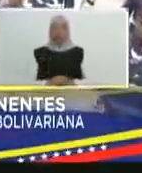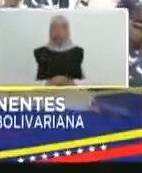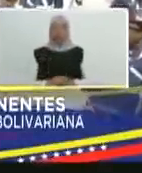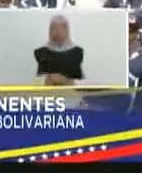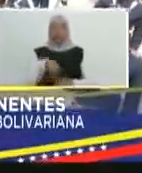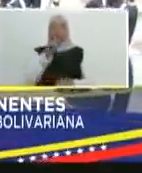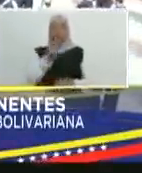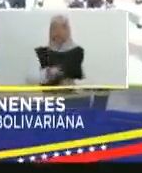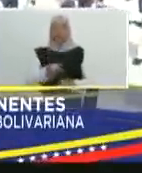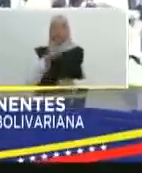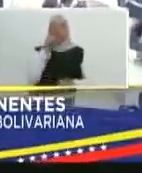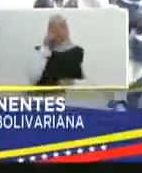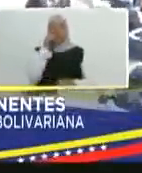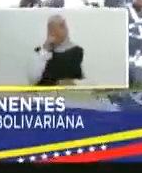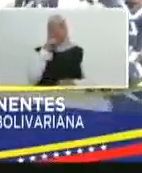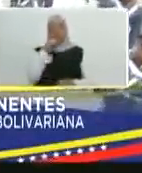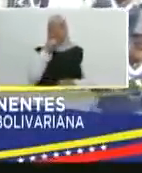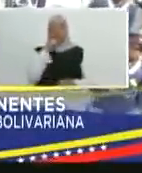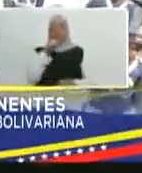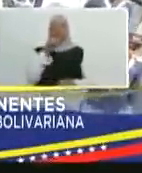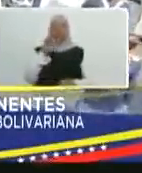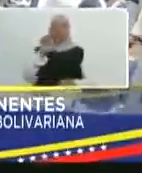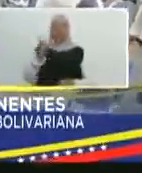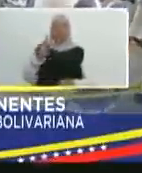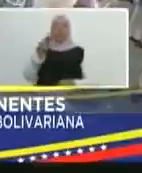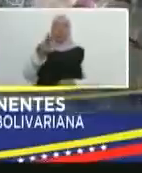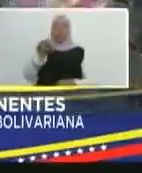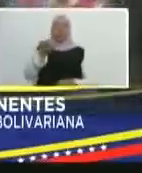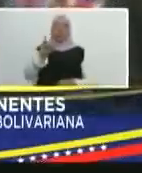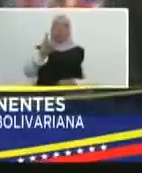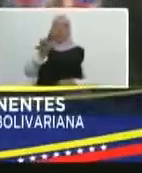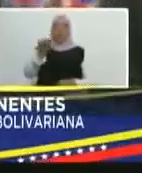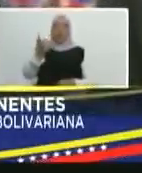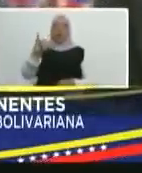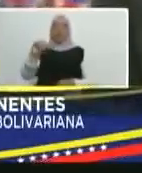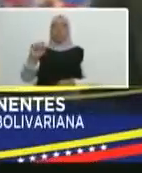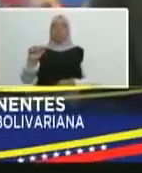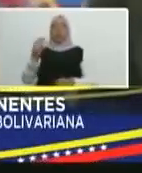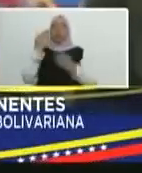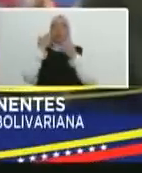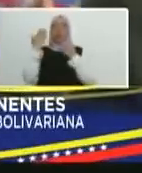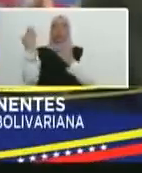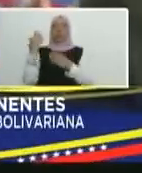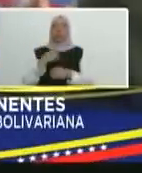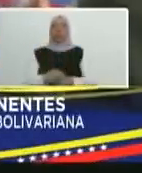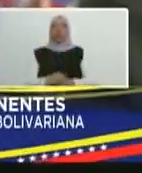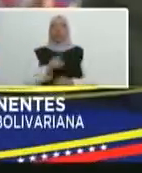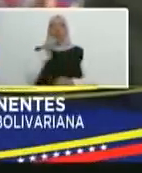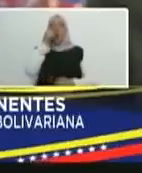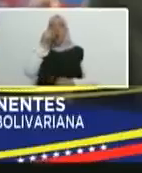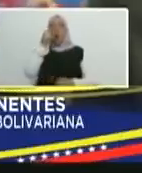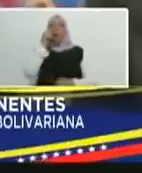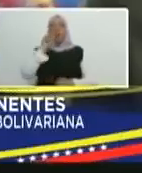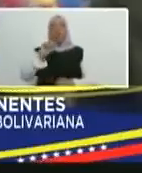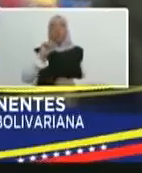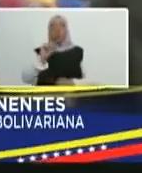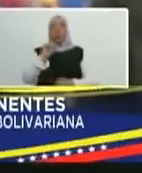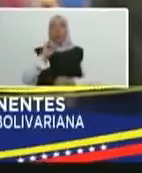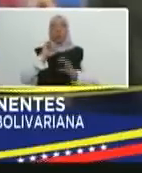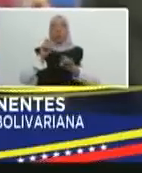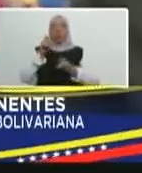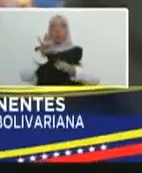Almirante Hasher Rab Abdel Javín Suleiman Gutiérrez. Que estos hombres marquen la pauta